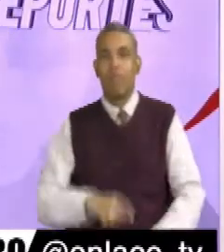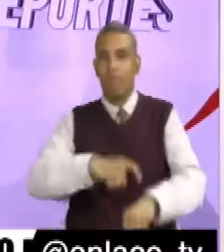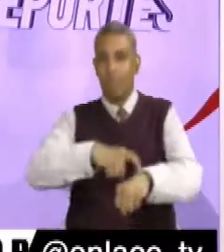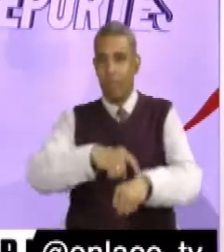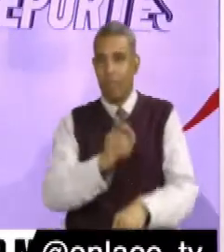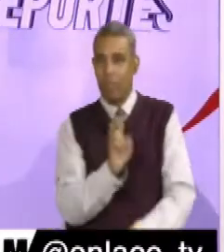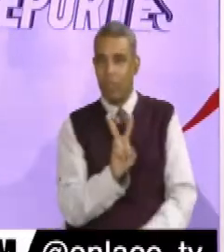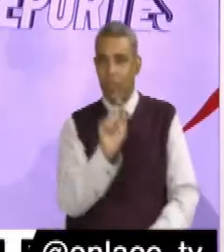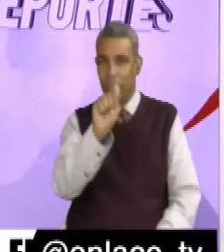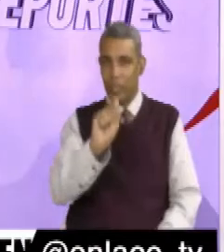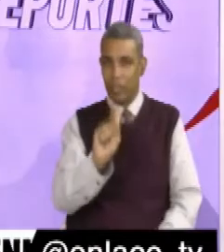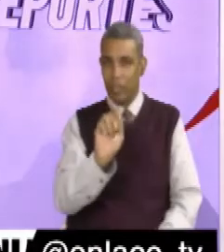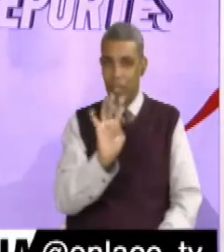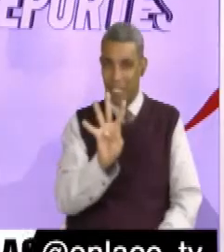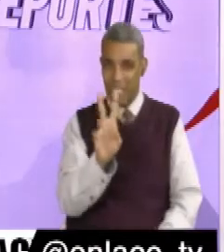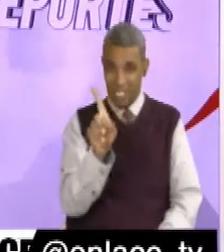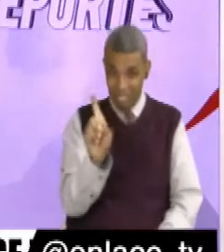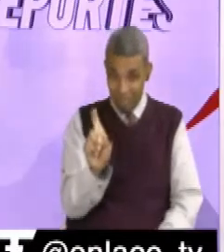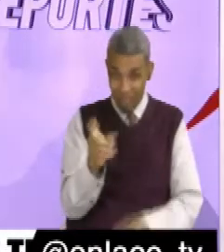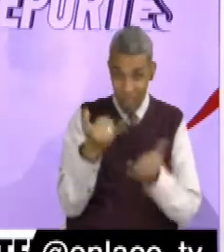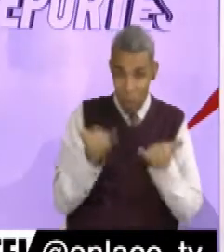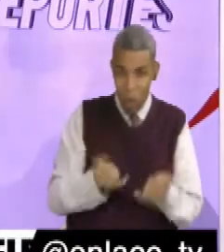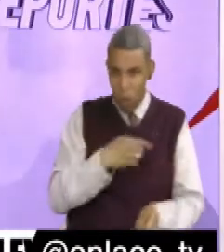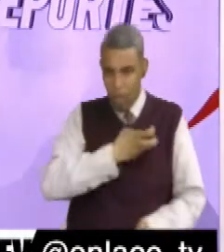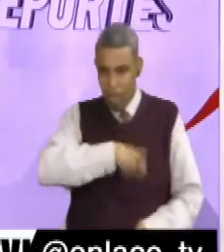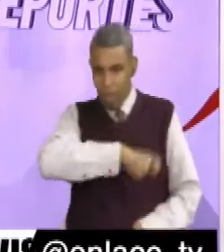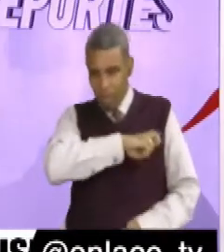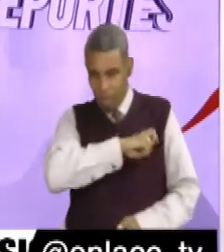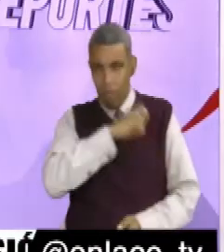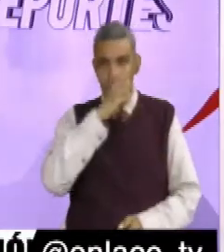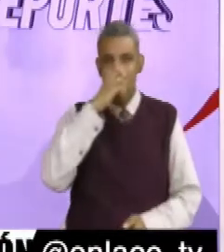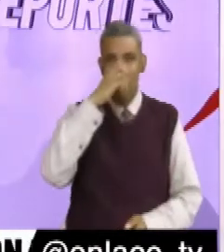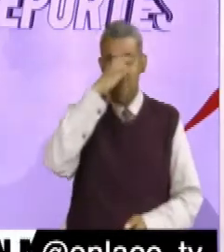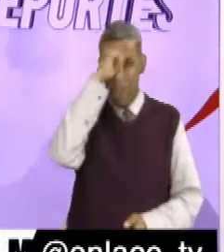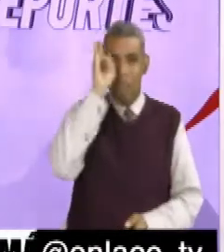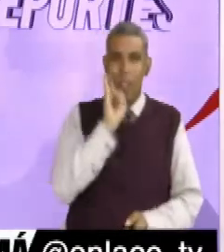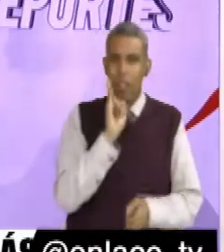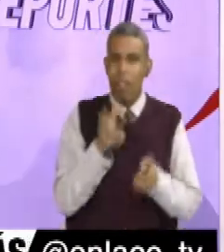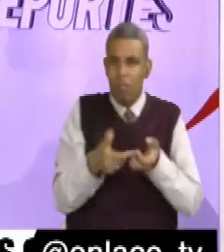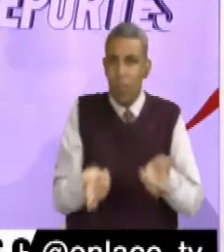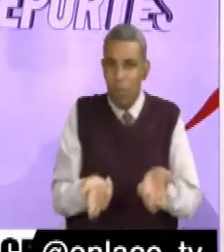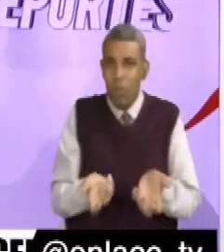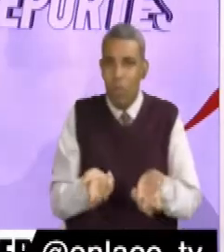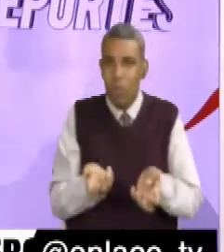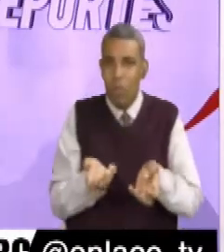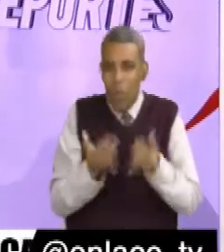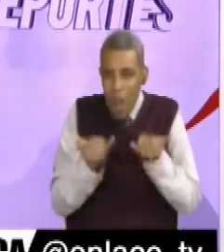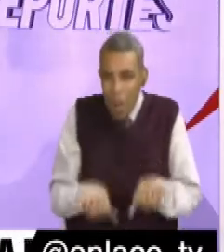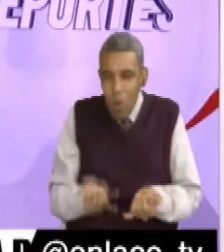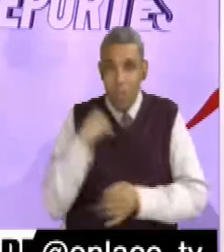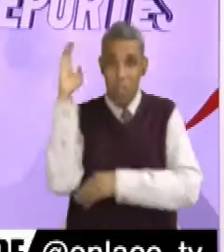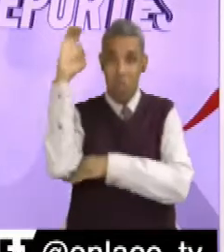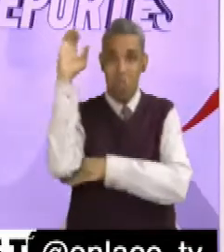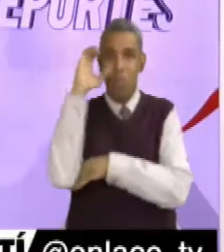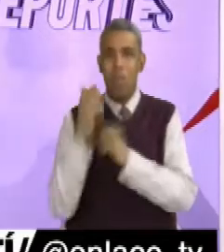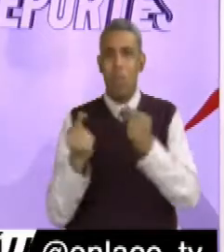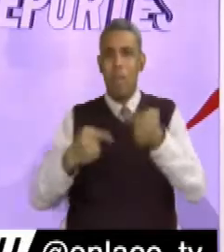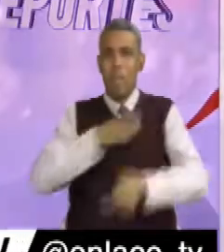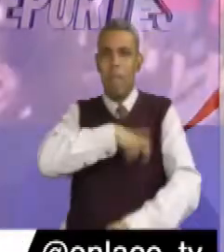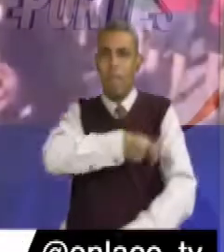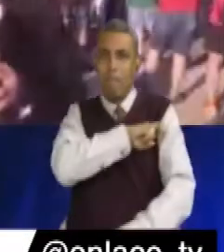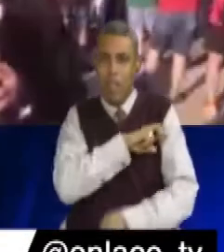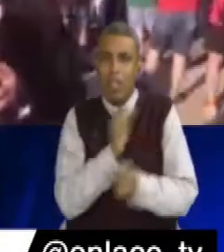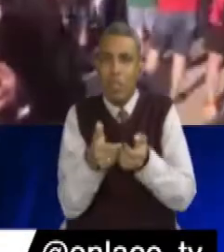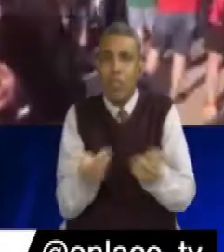12:46, es momento de retomar contacto con Ariel Quiseno en España. Ariel, ¿qué novedades hay para el partido hoy de la Selección Colombia? Adelante, buenas